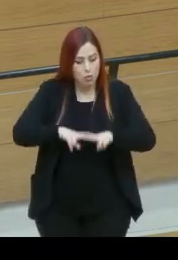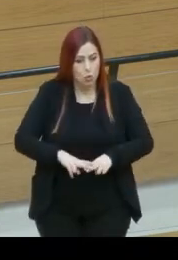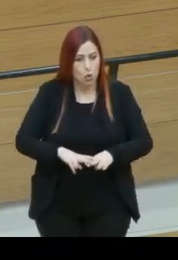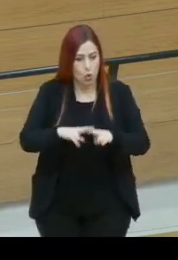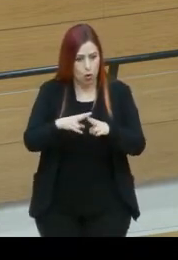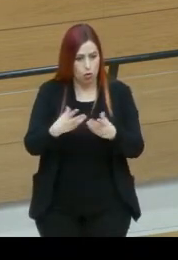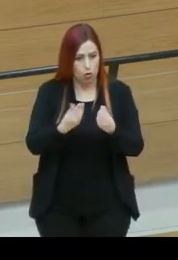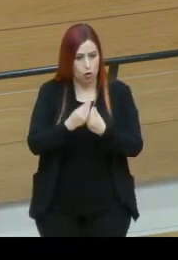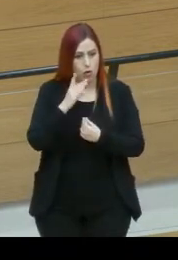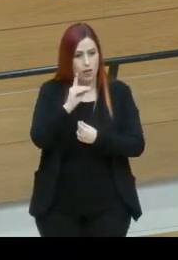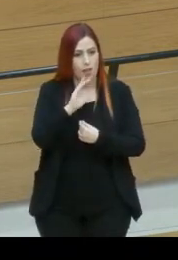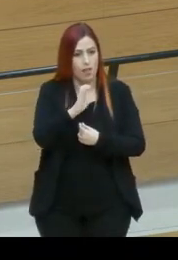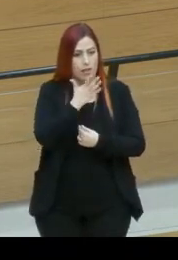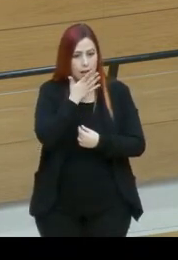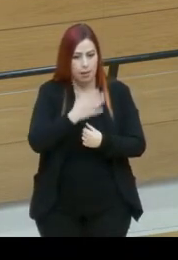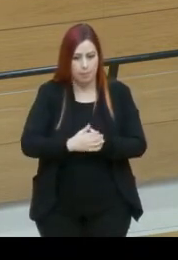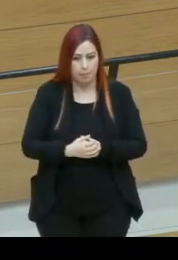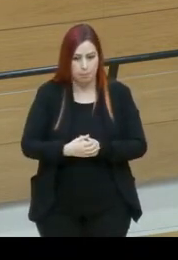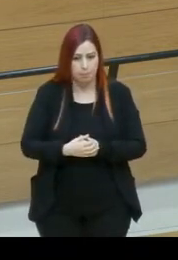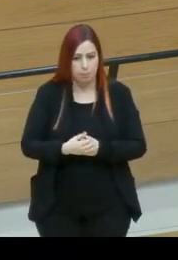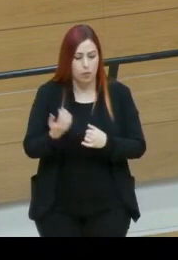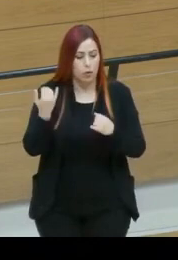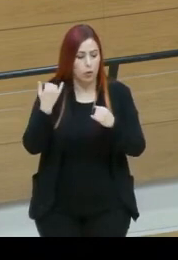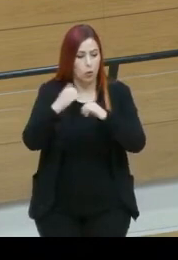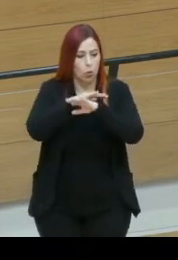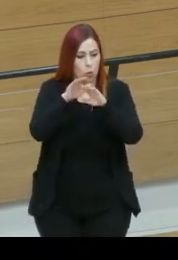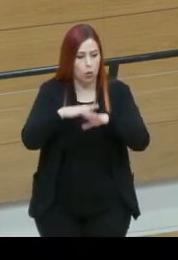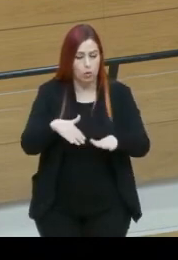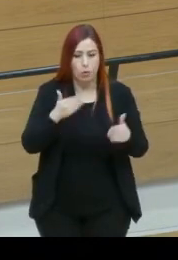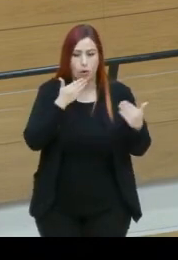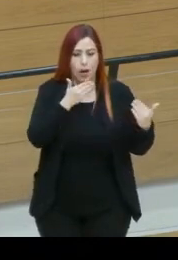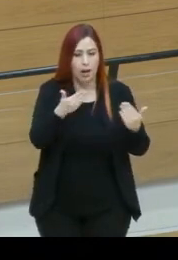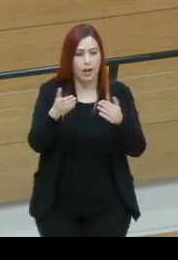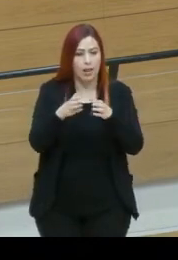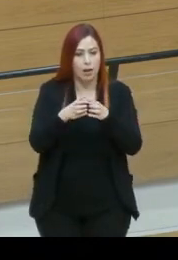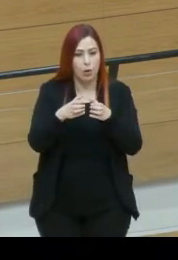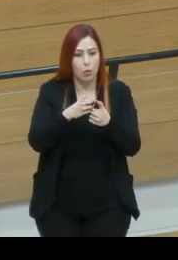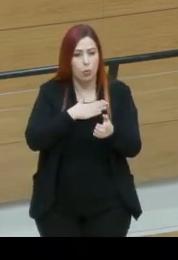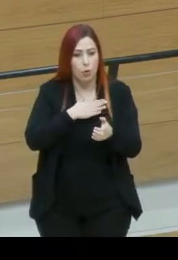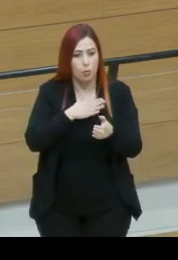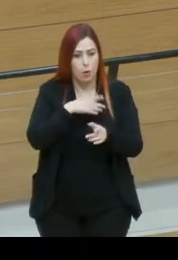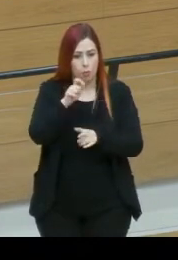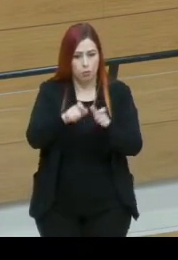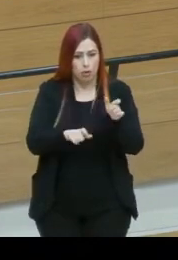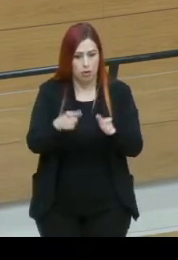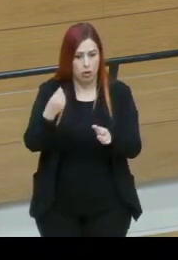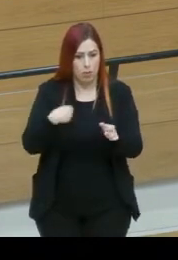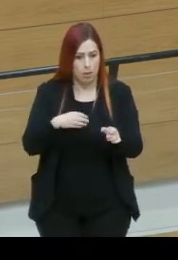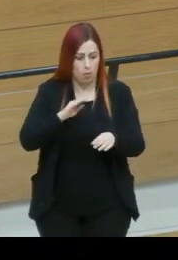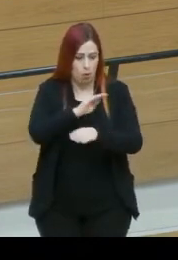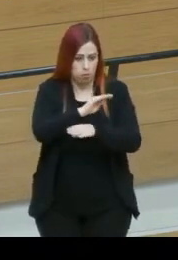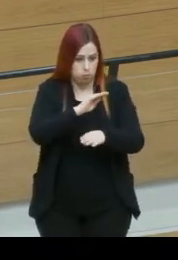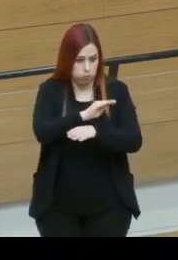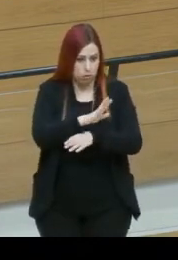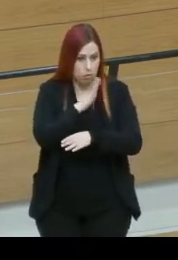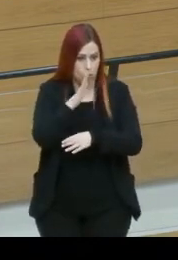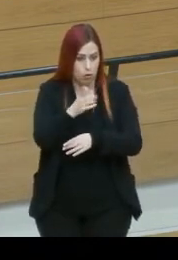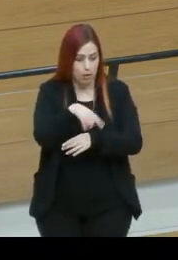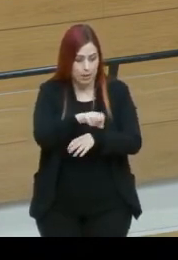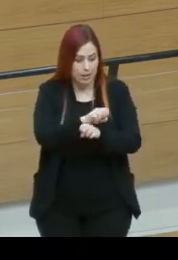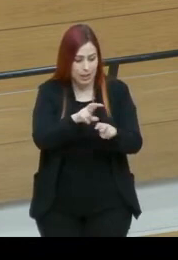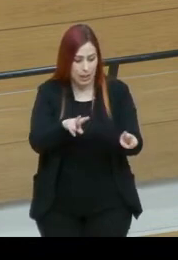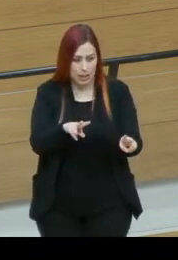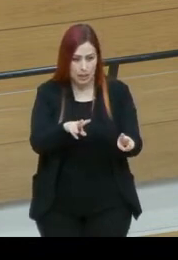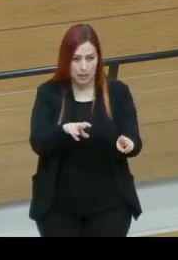con D-Cysteine. Finalmente, agradecer a mi grupo, a las entidades financiadoras, puesto que sin ellos no